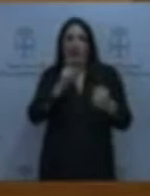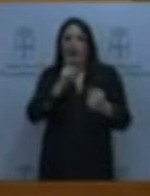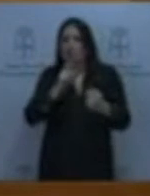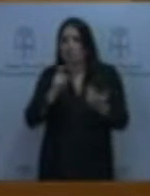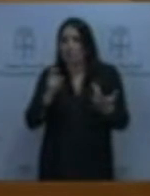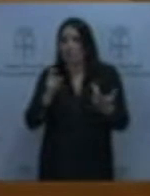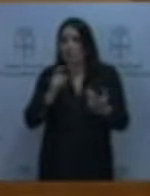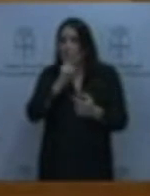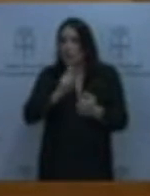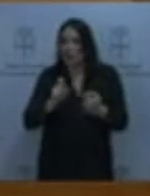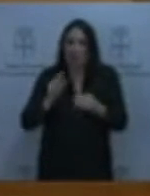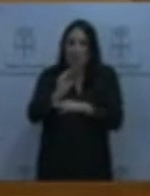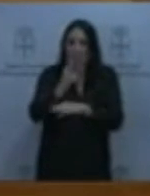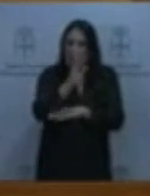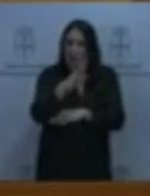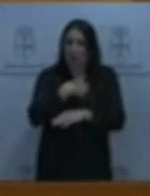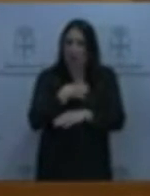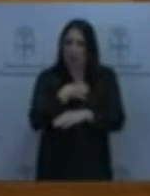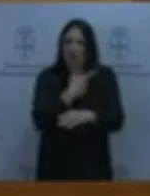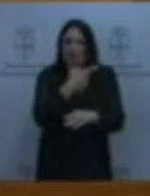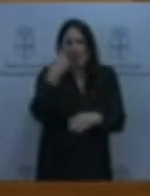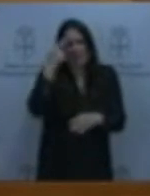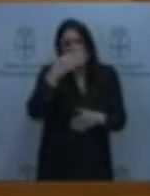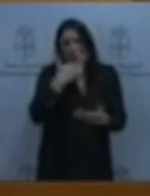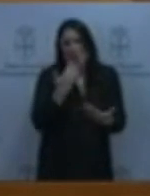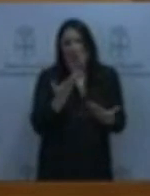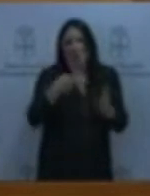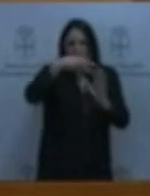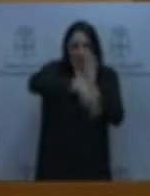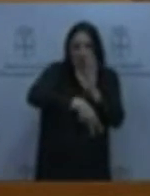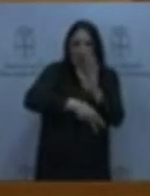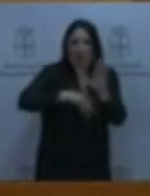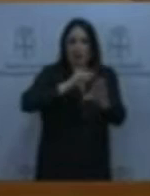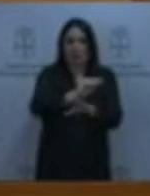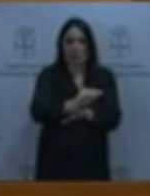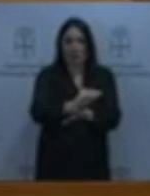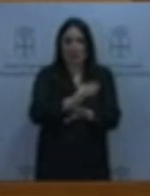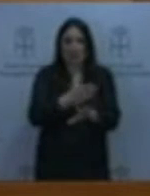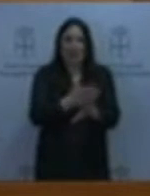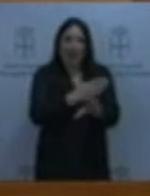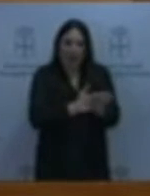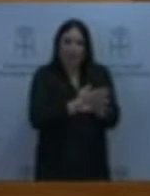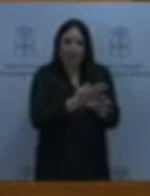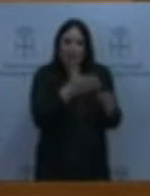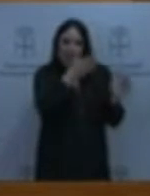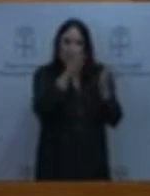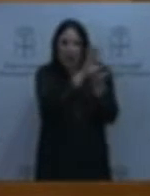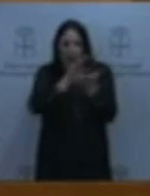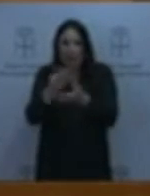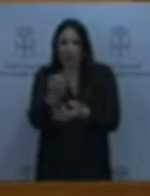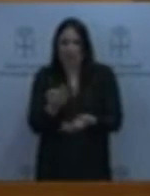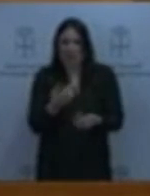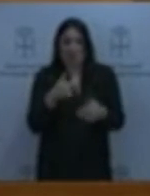A mí me sorprende su desconocimiento del régimen jurídico de las subvenciones en este caso, o si no, que se asesore previamente. Me sorprende. Díganos usted qué sabía de